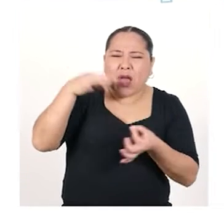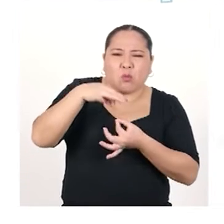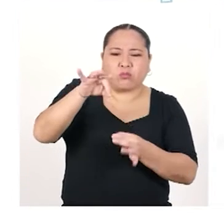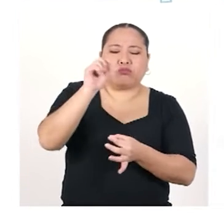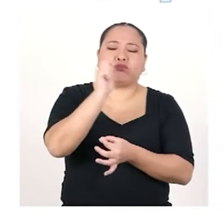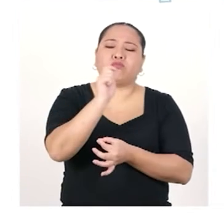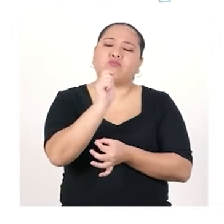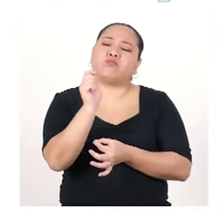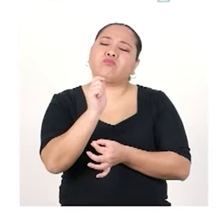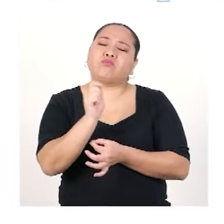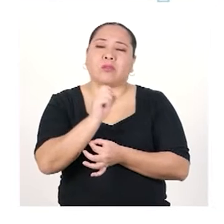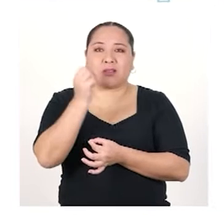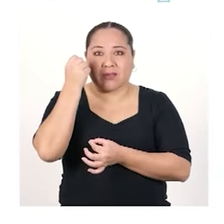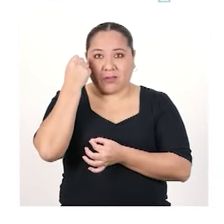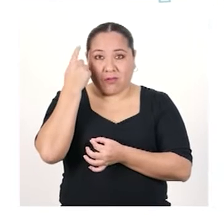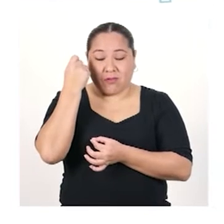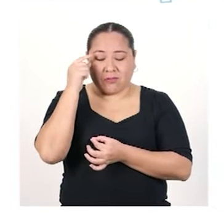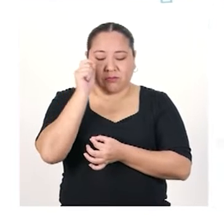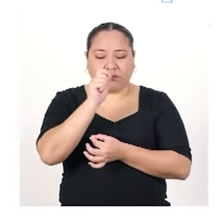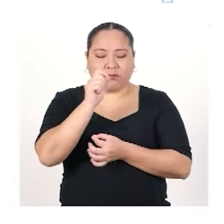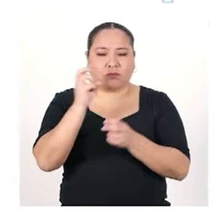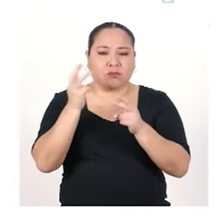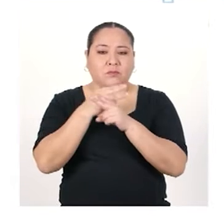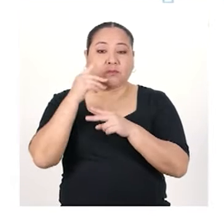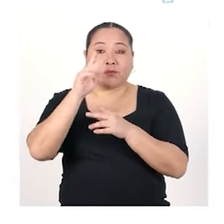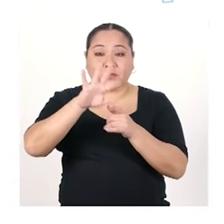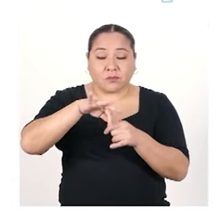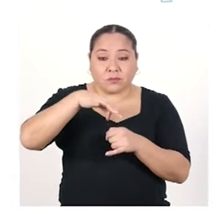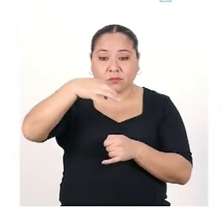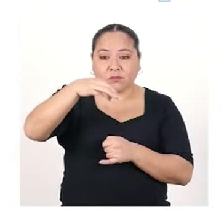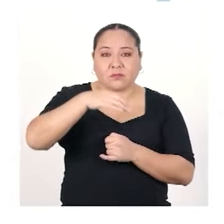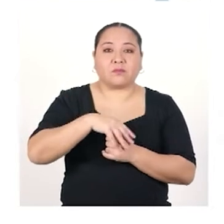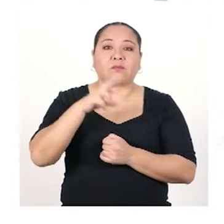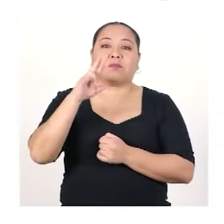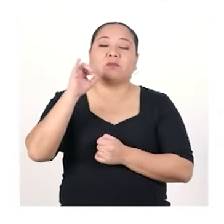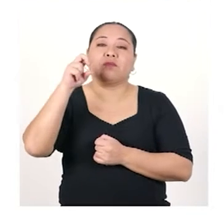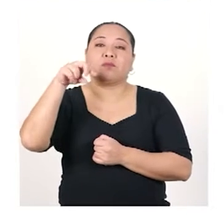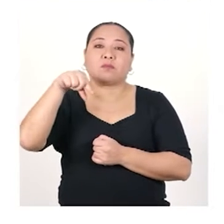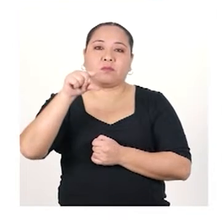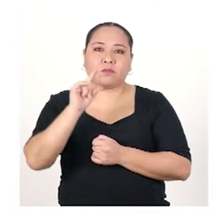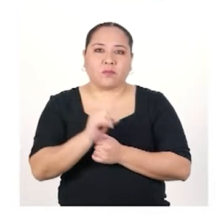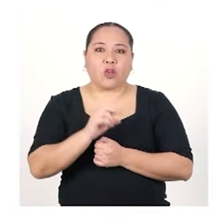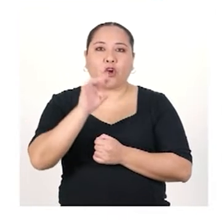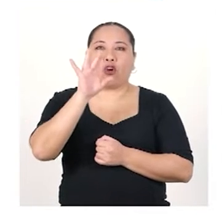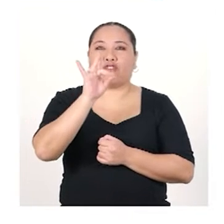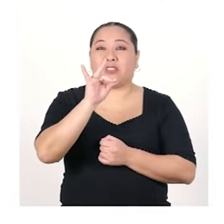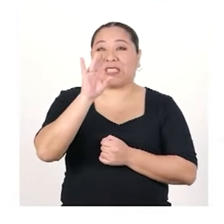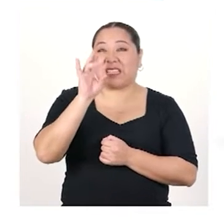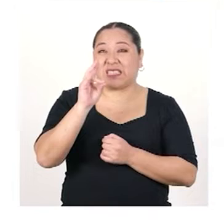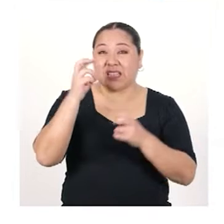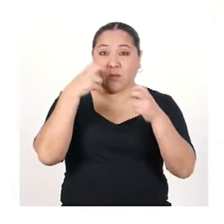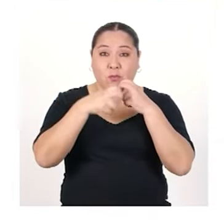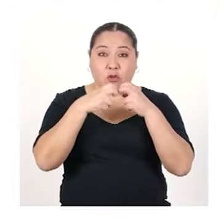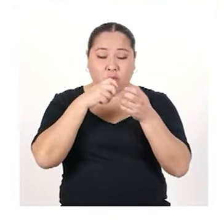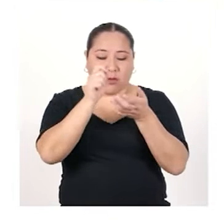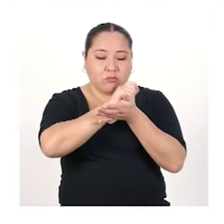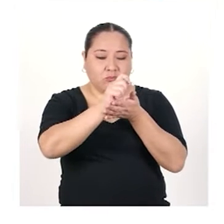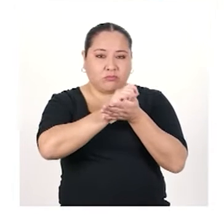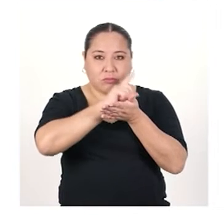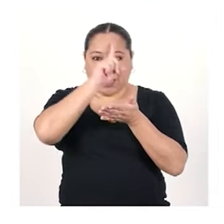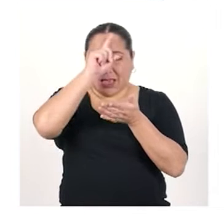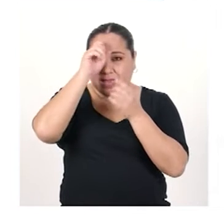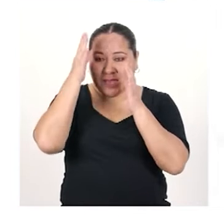descubrimientos matemáticos. Uno de esos papiros fue el papiro de Rind, que contiene 87 problemas resueltos por el escriba